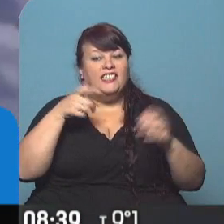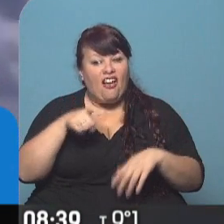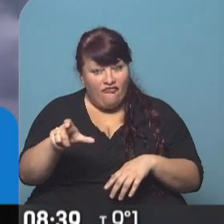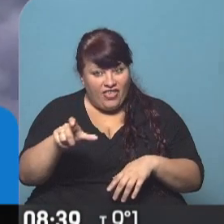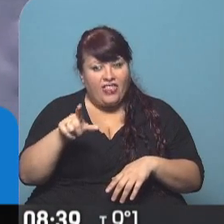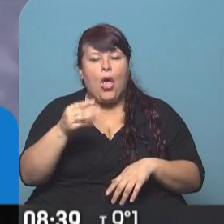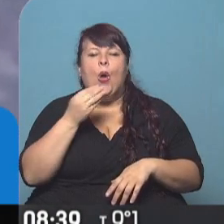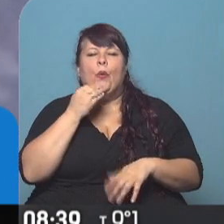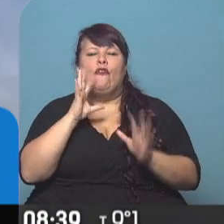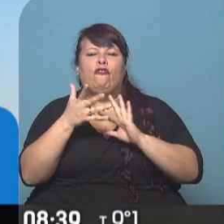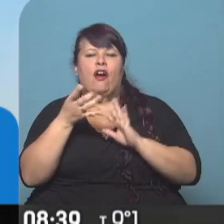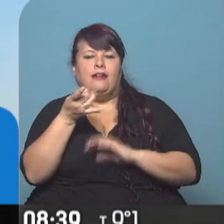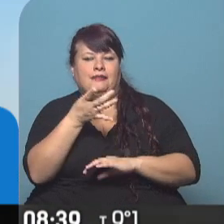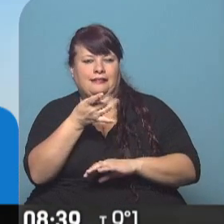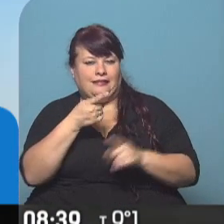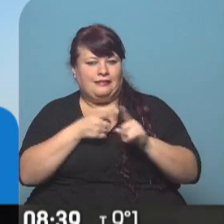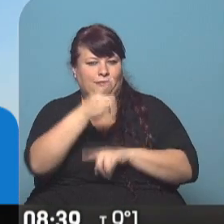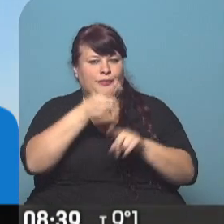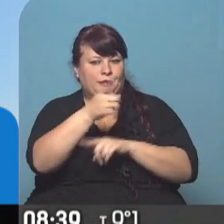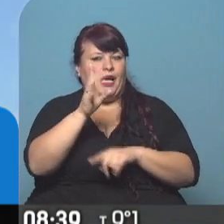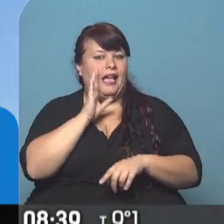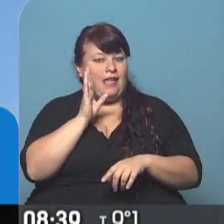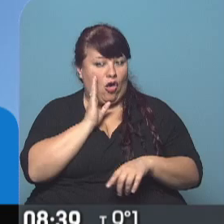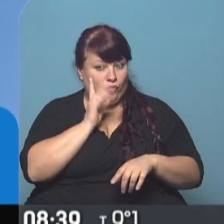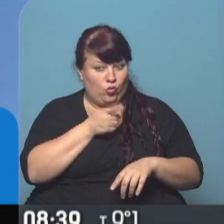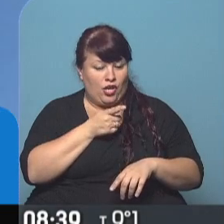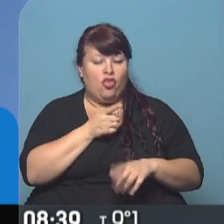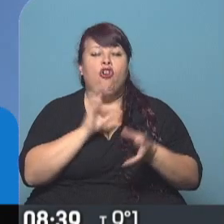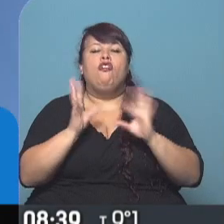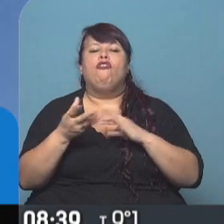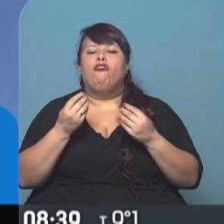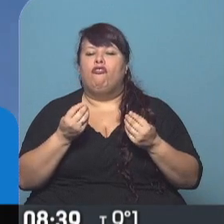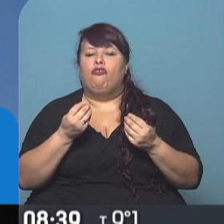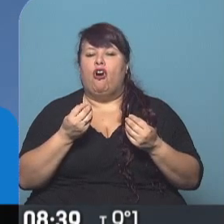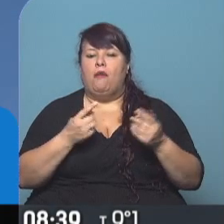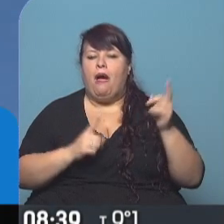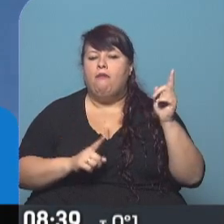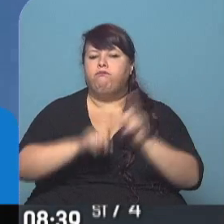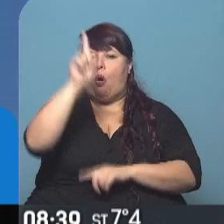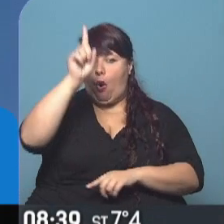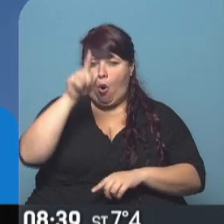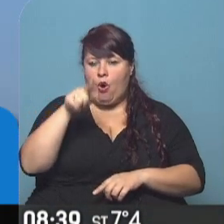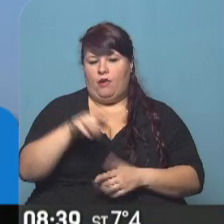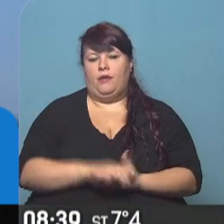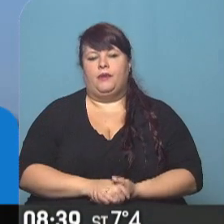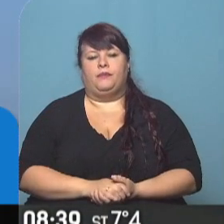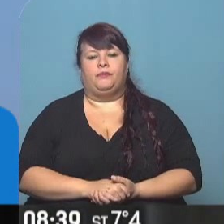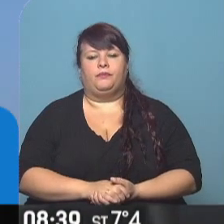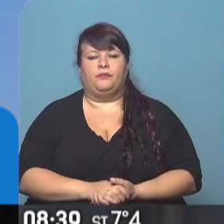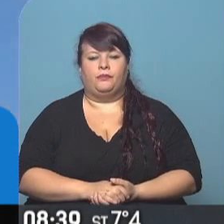el que simula un ataque a los Estados Unidos a través del lanzamiento de un misil.